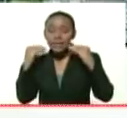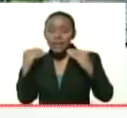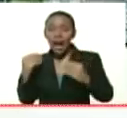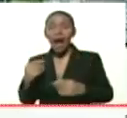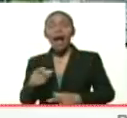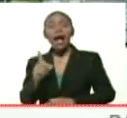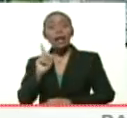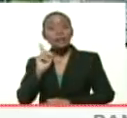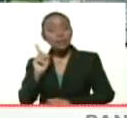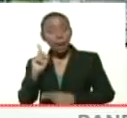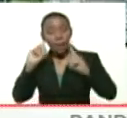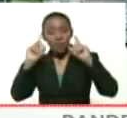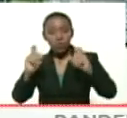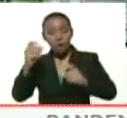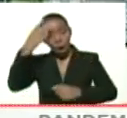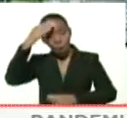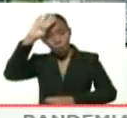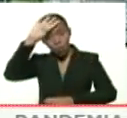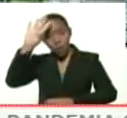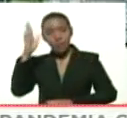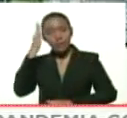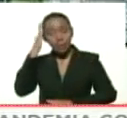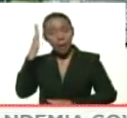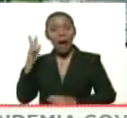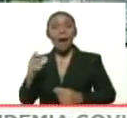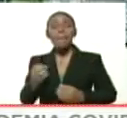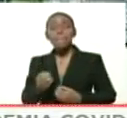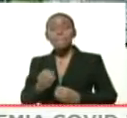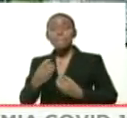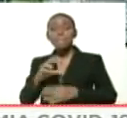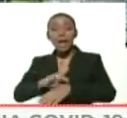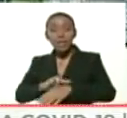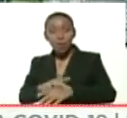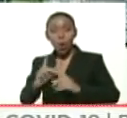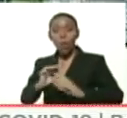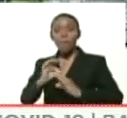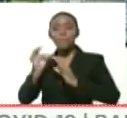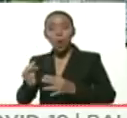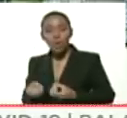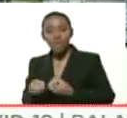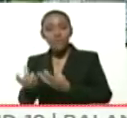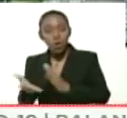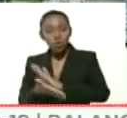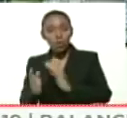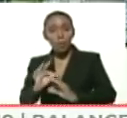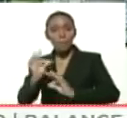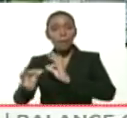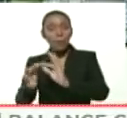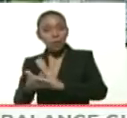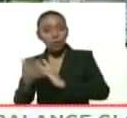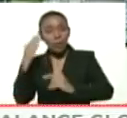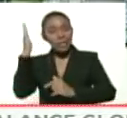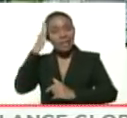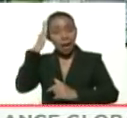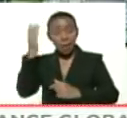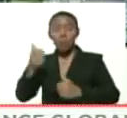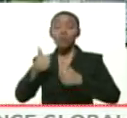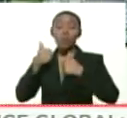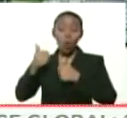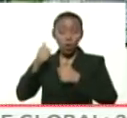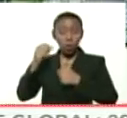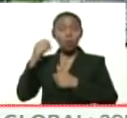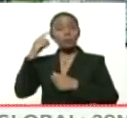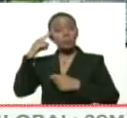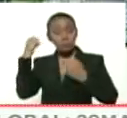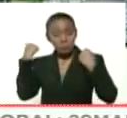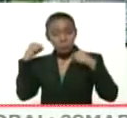República de Cuba, de médicos, infectólogos, epidemiólogos, expertos que, de Venezuela, que son muy buenos en el